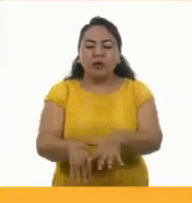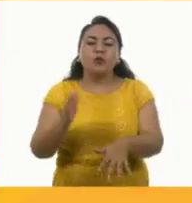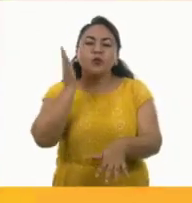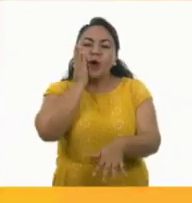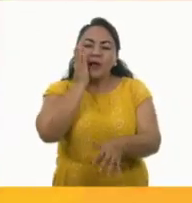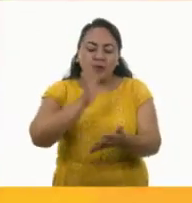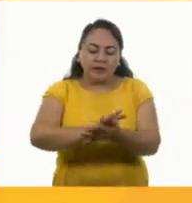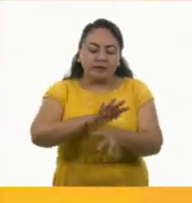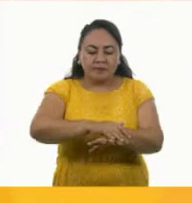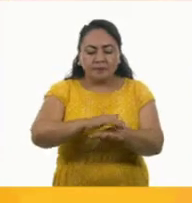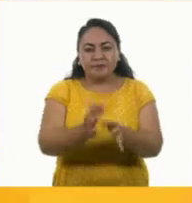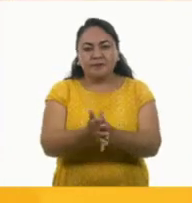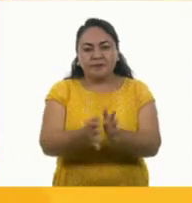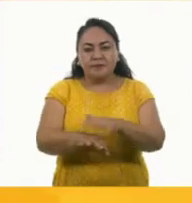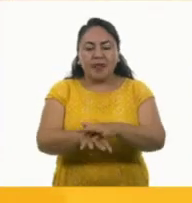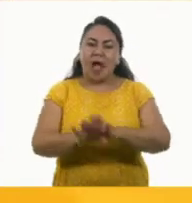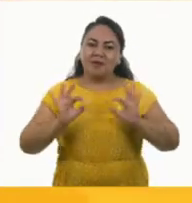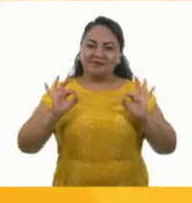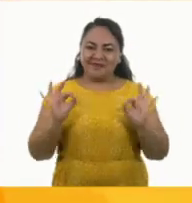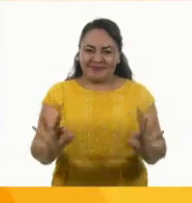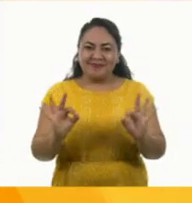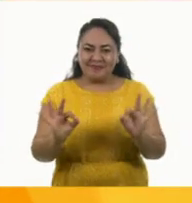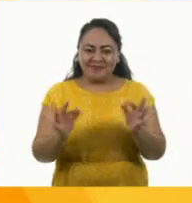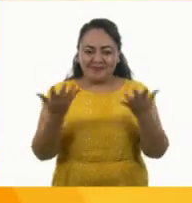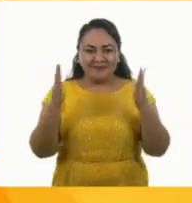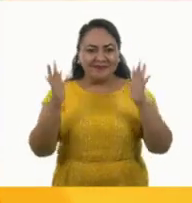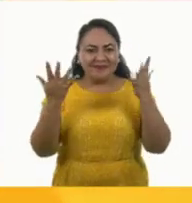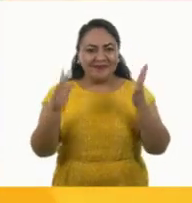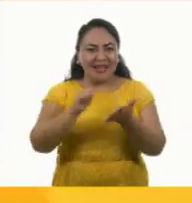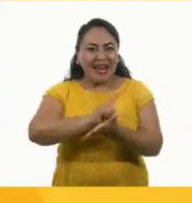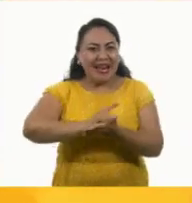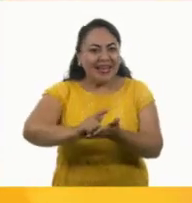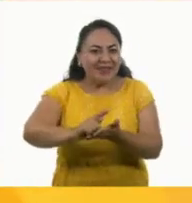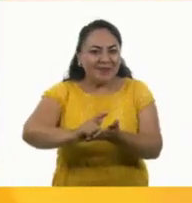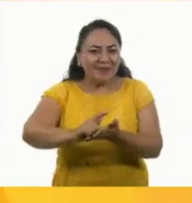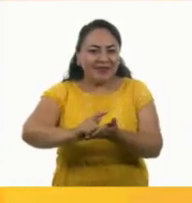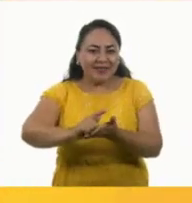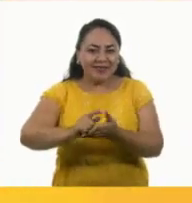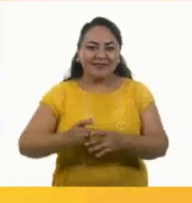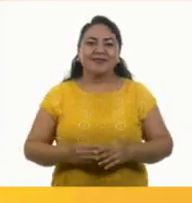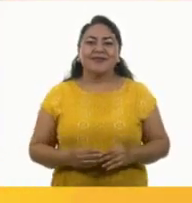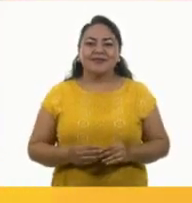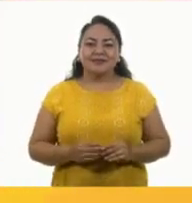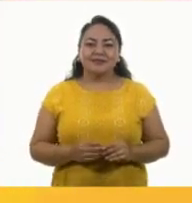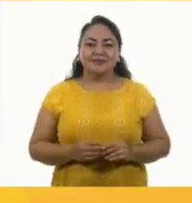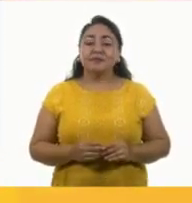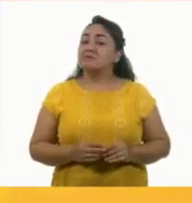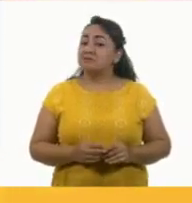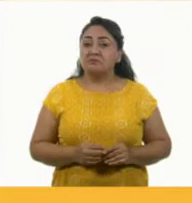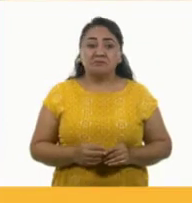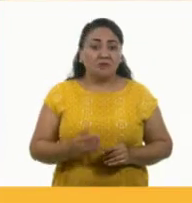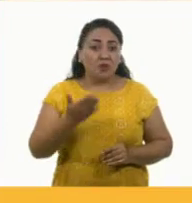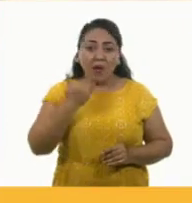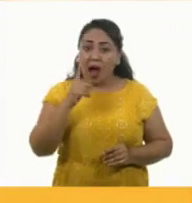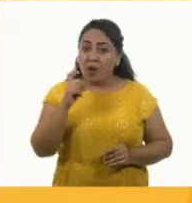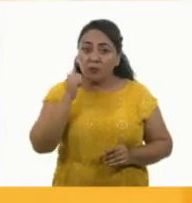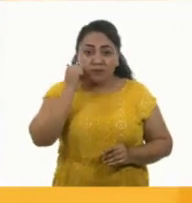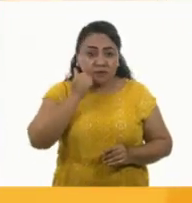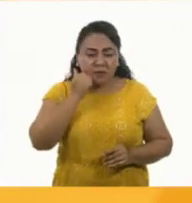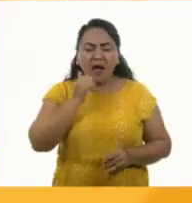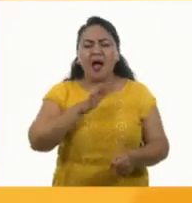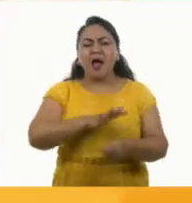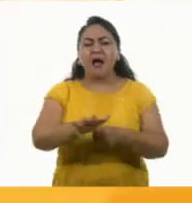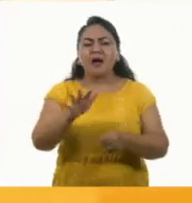Sécalas con una toalla. ¡Y listo! ¡Tus manos están limpias! Si no tienes agua y jabón,